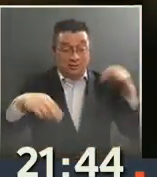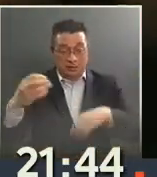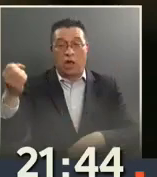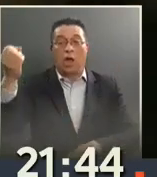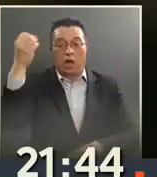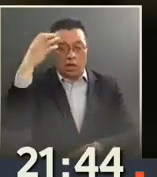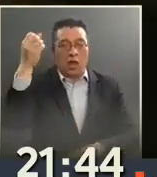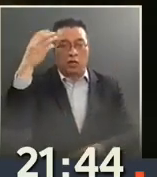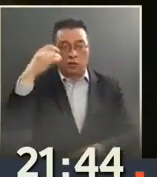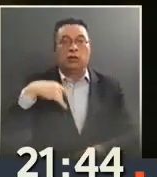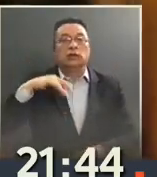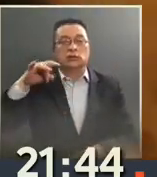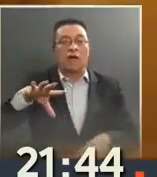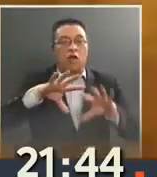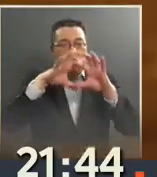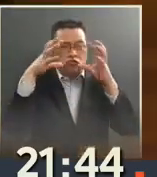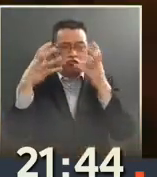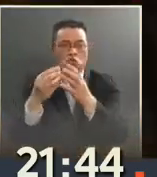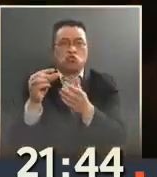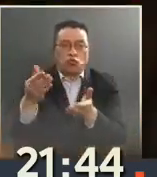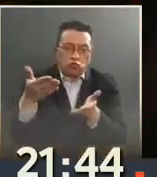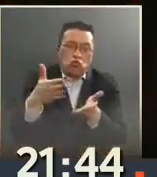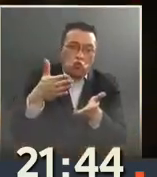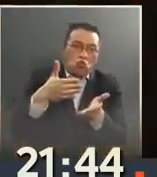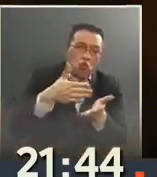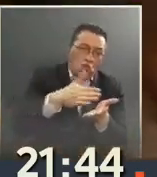y sabemos que el mundo se está muriendo.